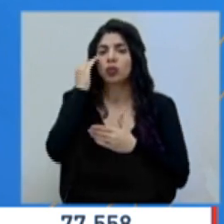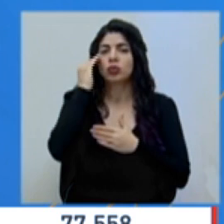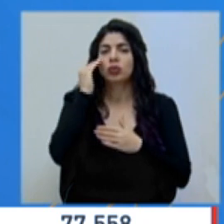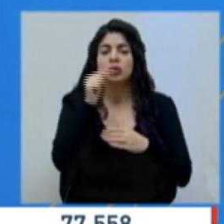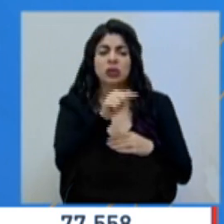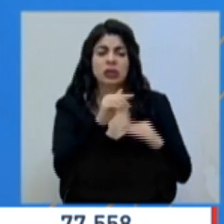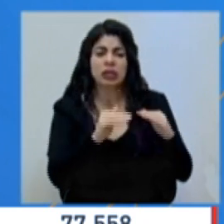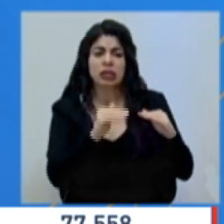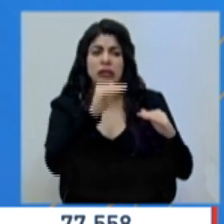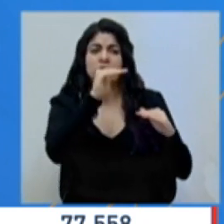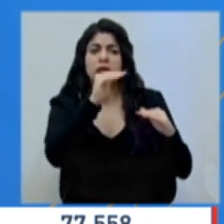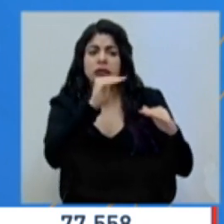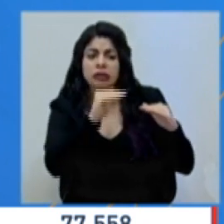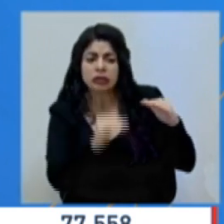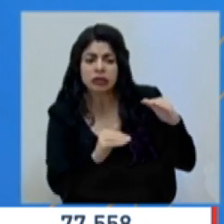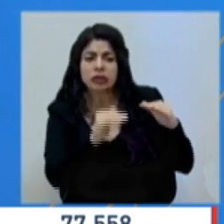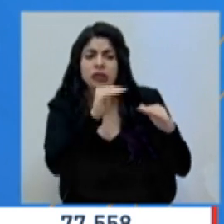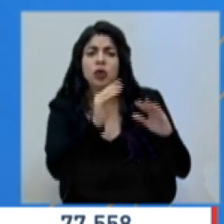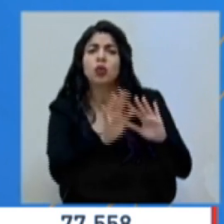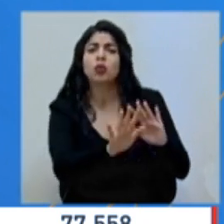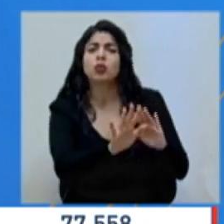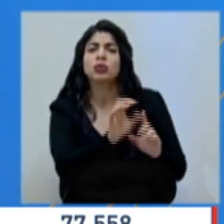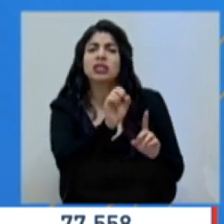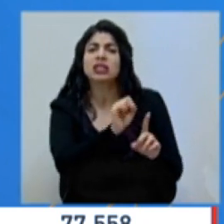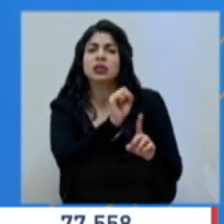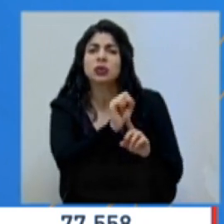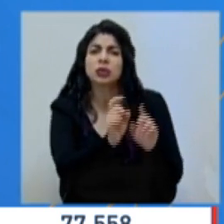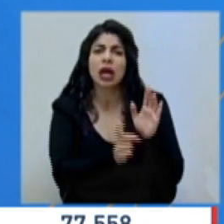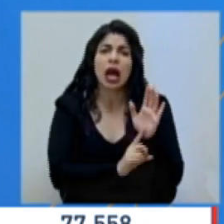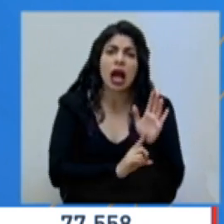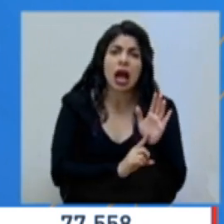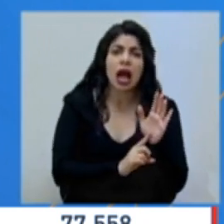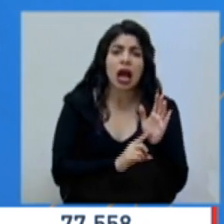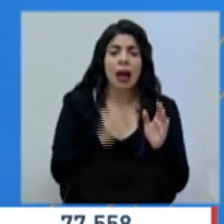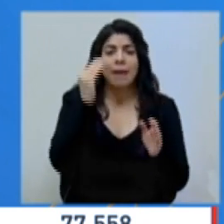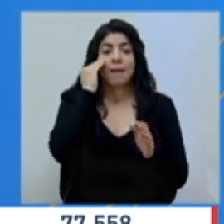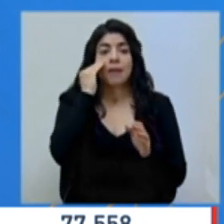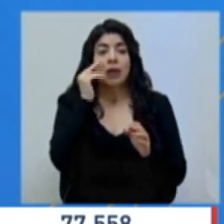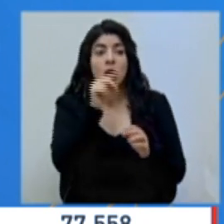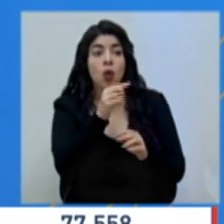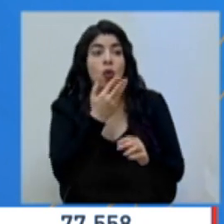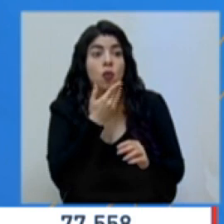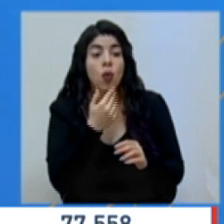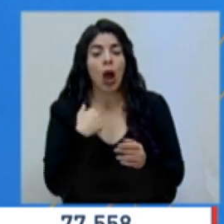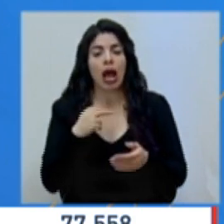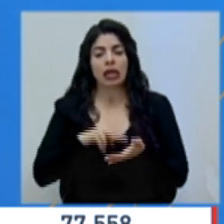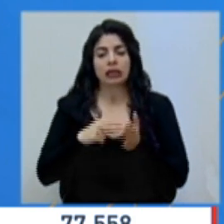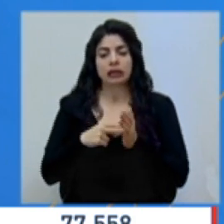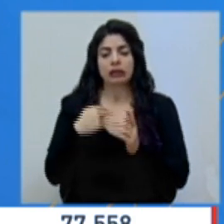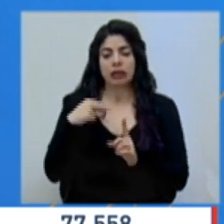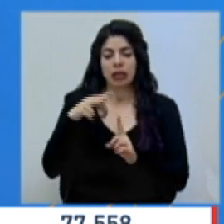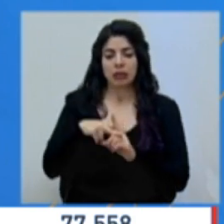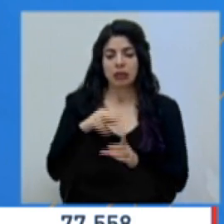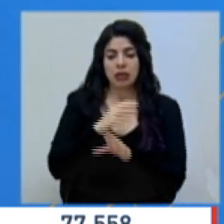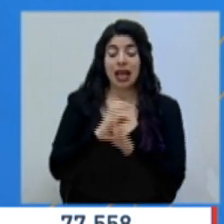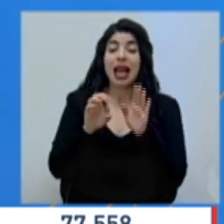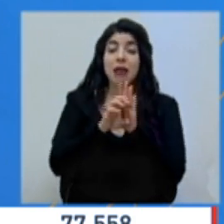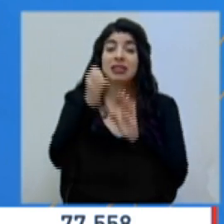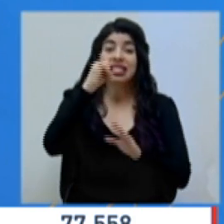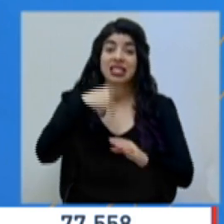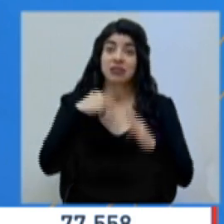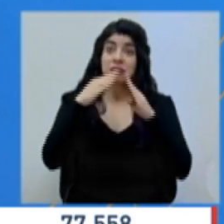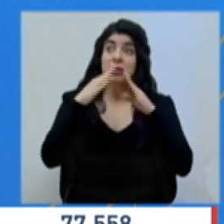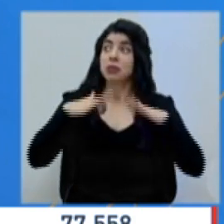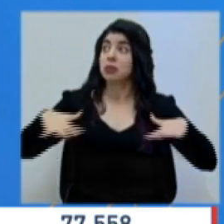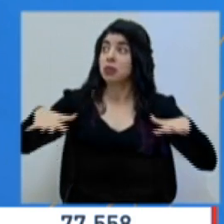que debemos entrar para poder aplicar todas las medidas de protección. Es decir, si nuestro cantón está en un estado de